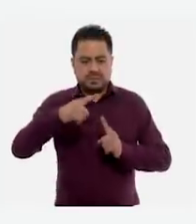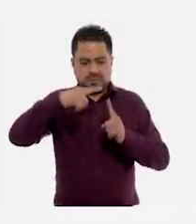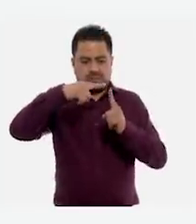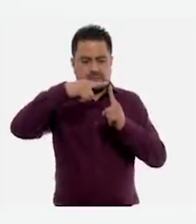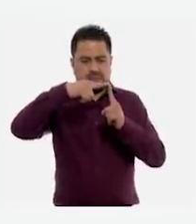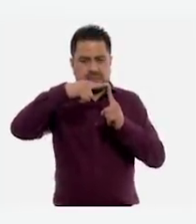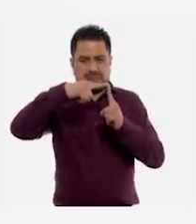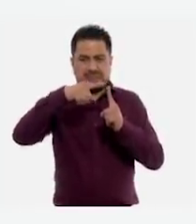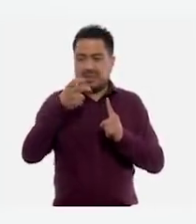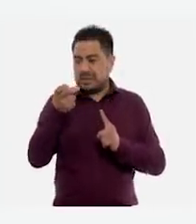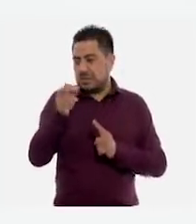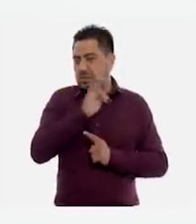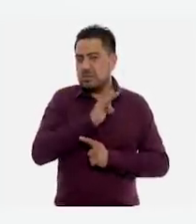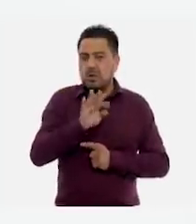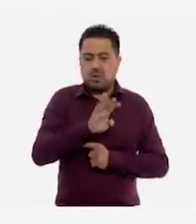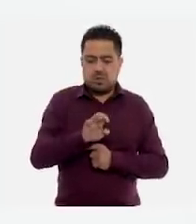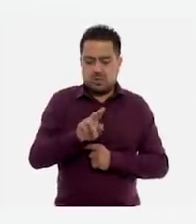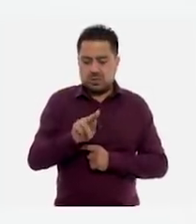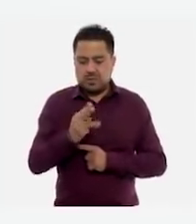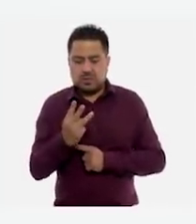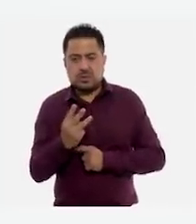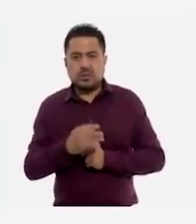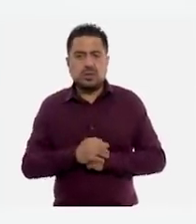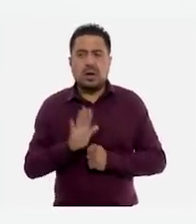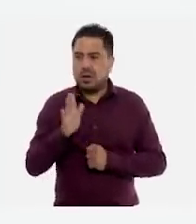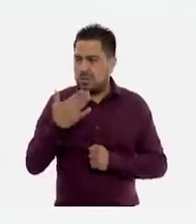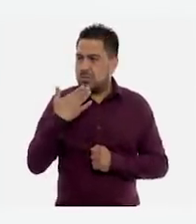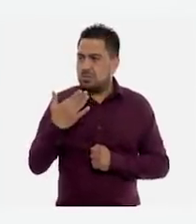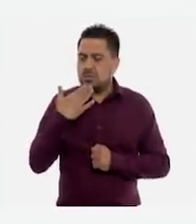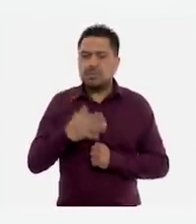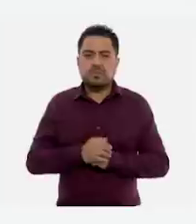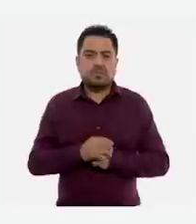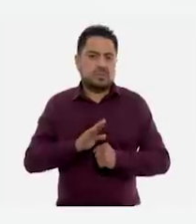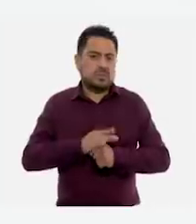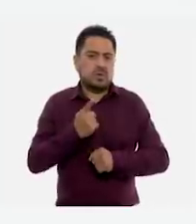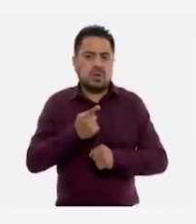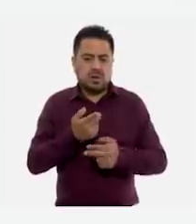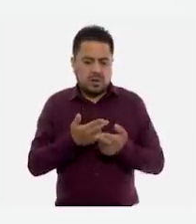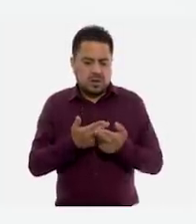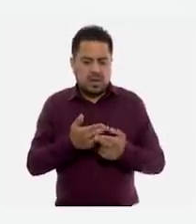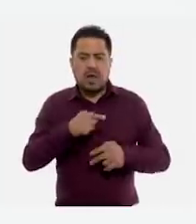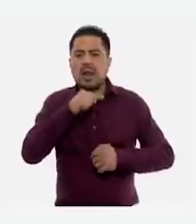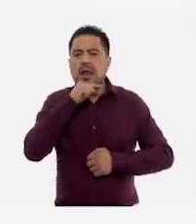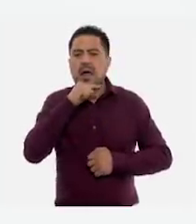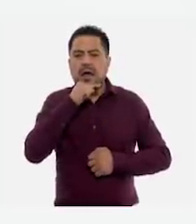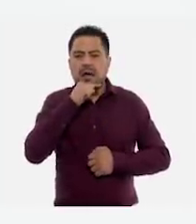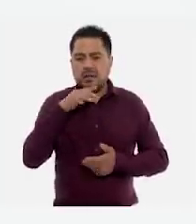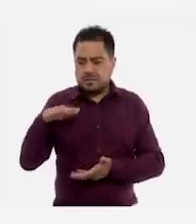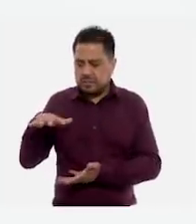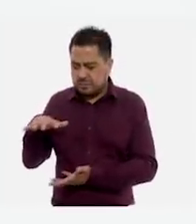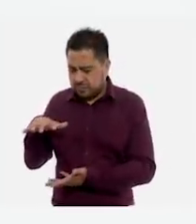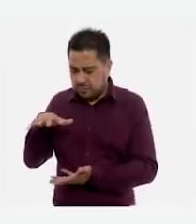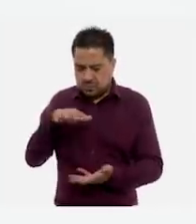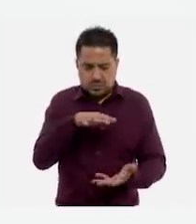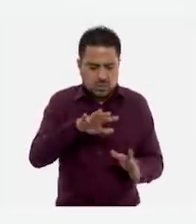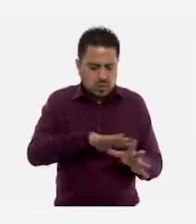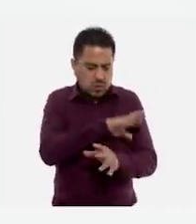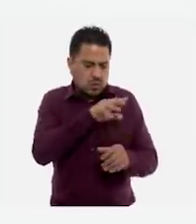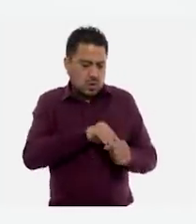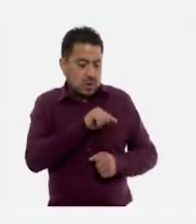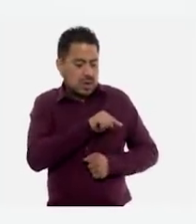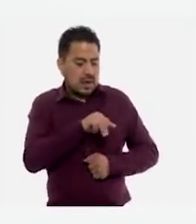dividendo aquí podría ser 483. Muy bien. ¿No? Porque fue la cantidad de lápices que le entregaron en total a